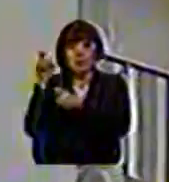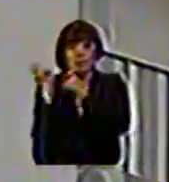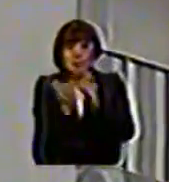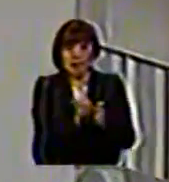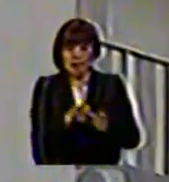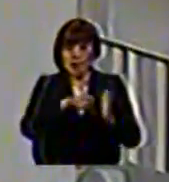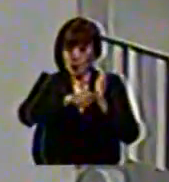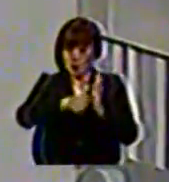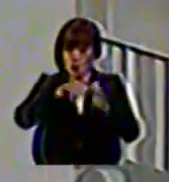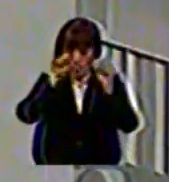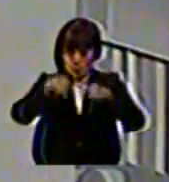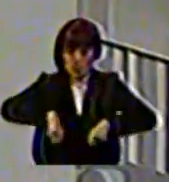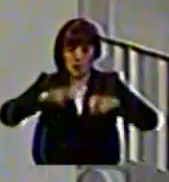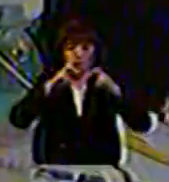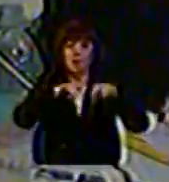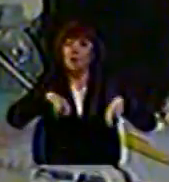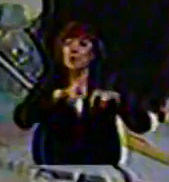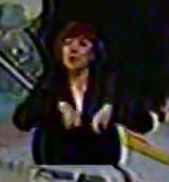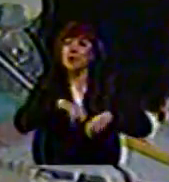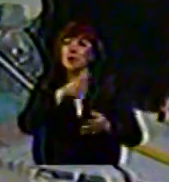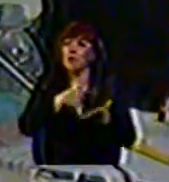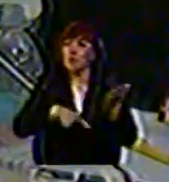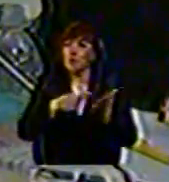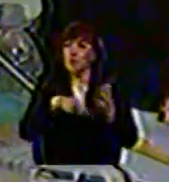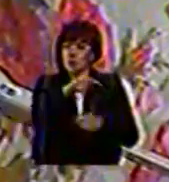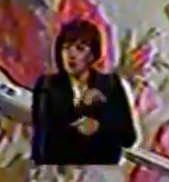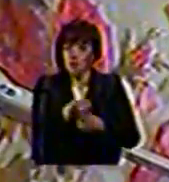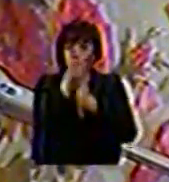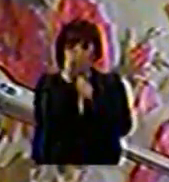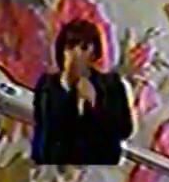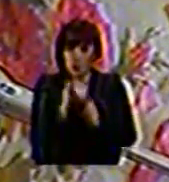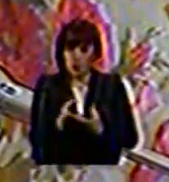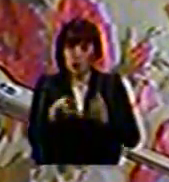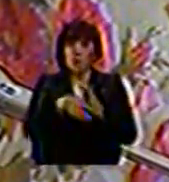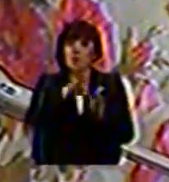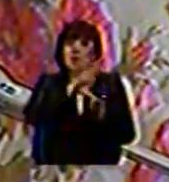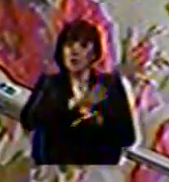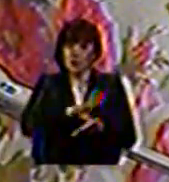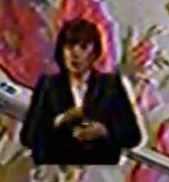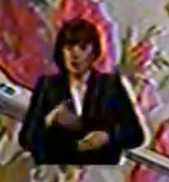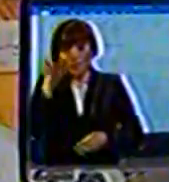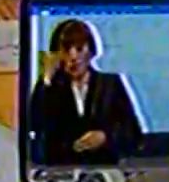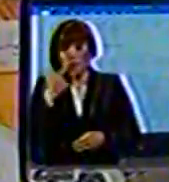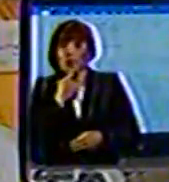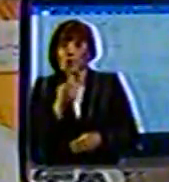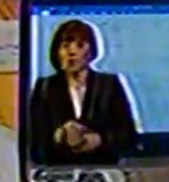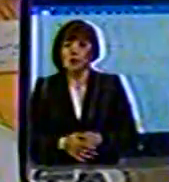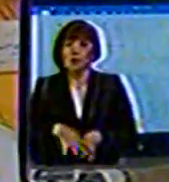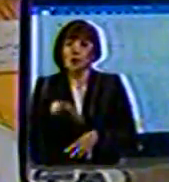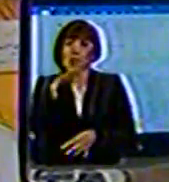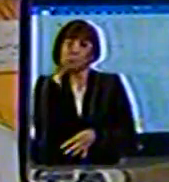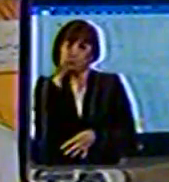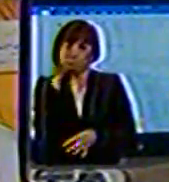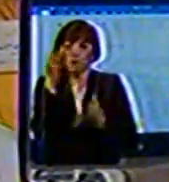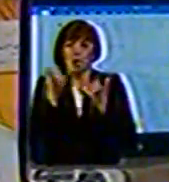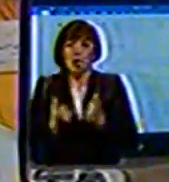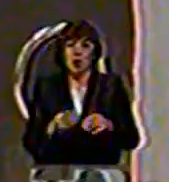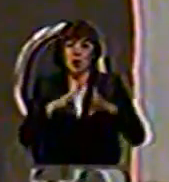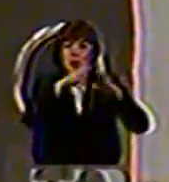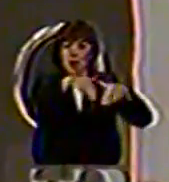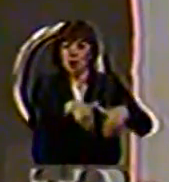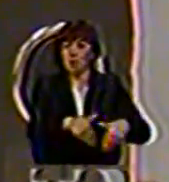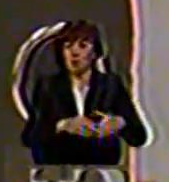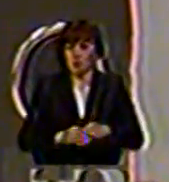Contraloría investiguen la información que proporcionará la Asamblea Nacional. Y es que entre las conclusiones está el silencio por parte del Comité